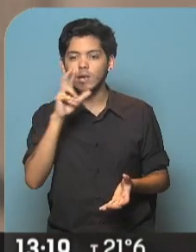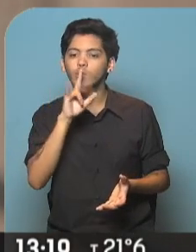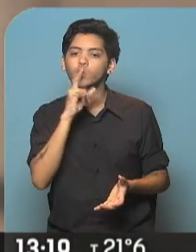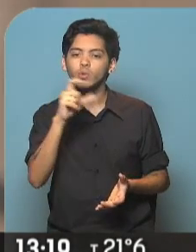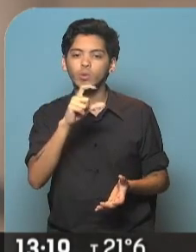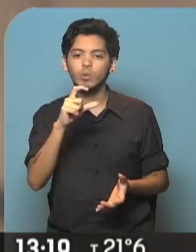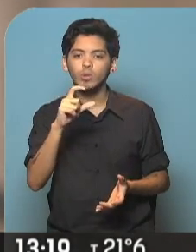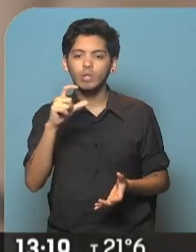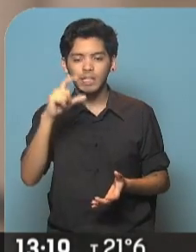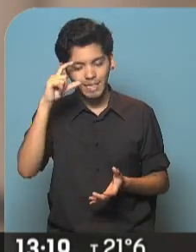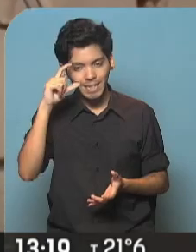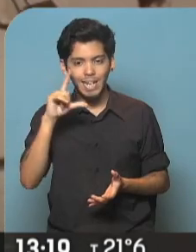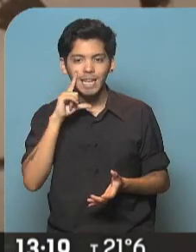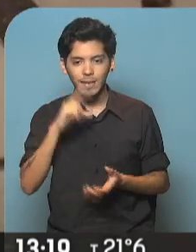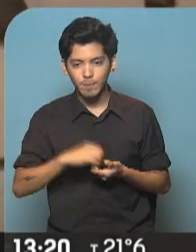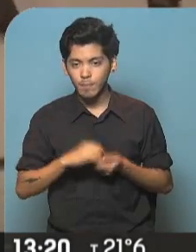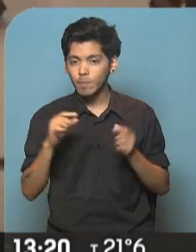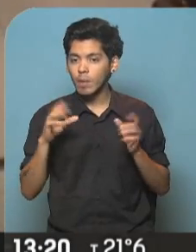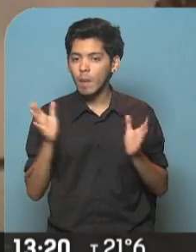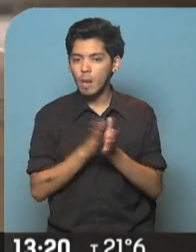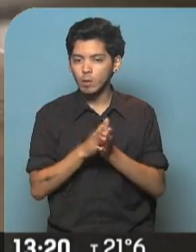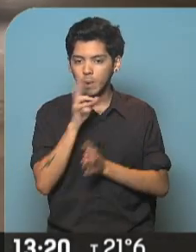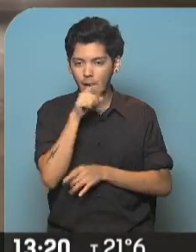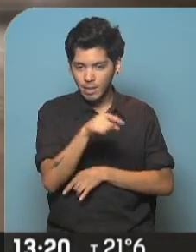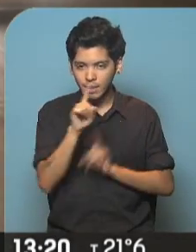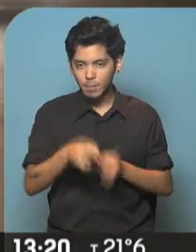para ella y para toda la gente que hizo La Reina del Miedo. ¿Y cuánto tiempo se supone que pasa desde que...